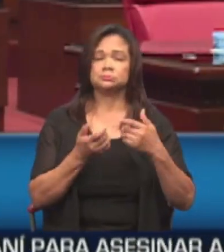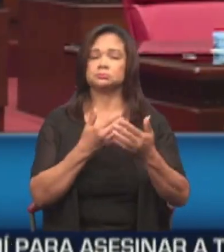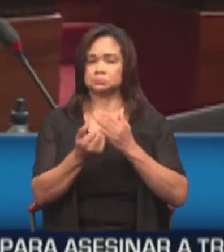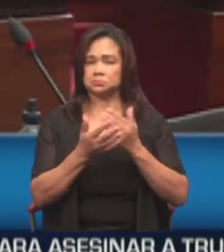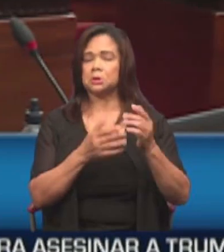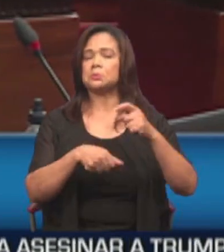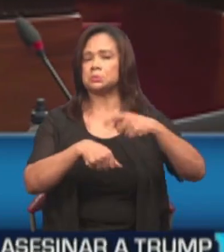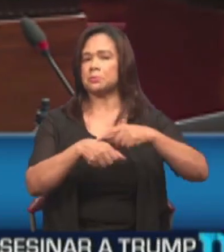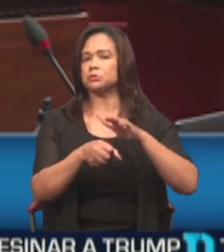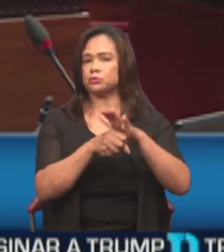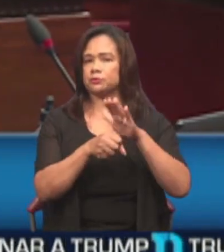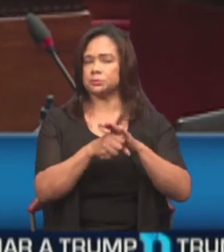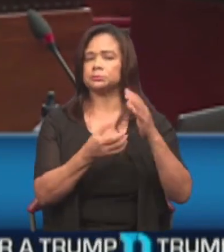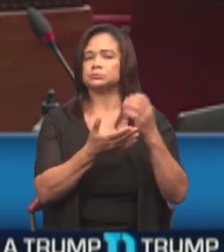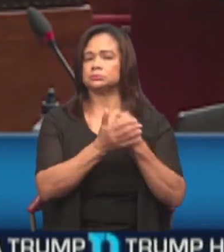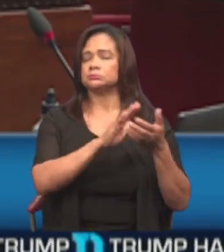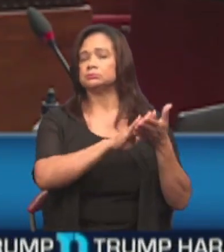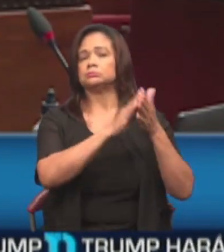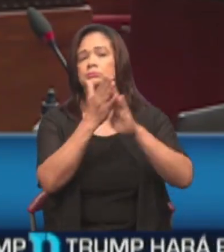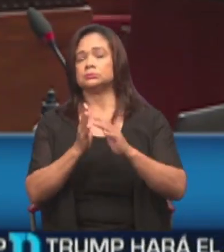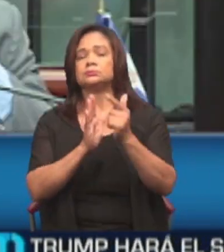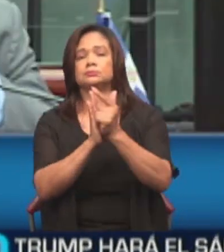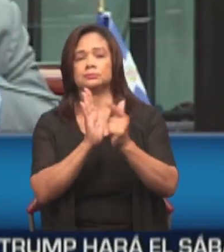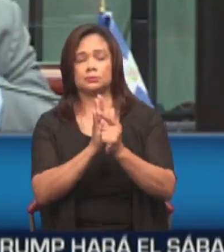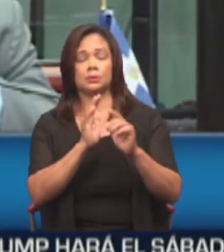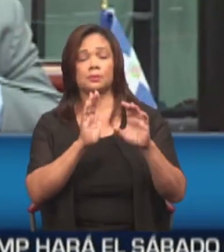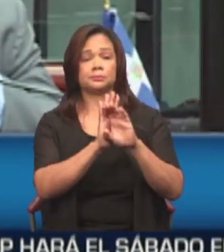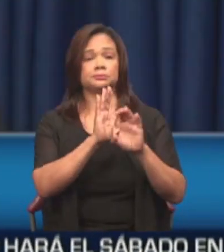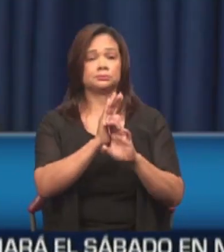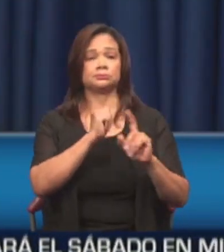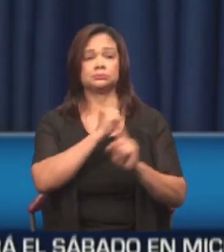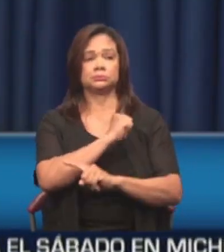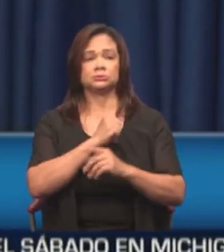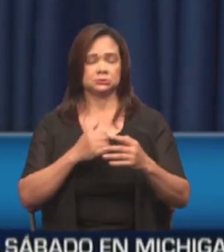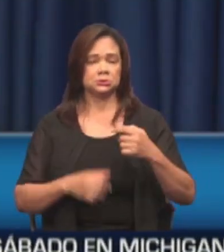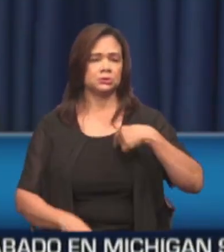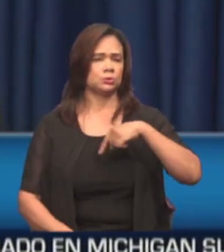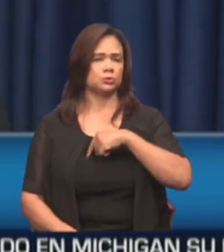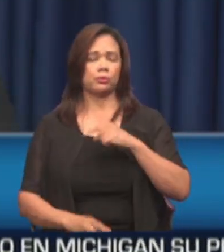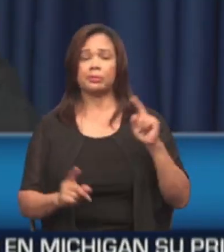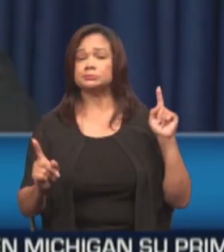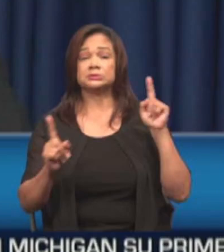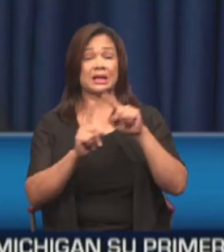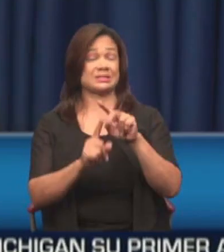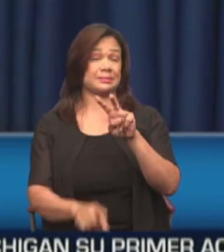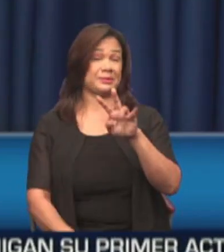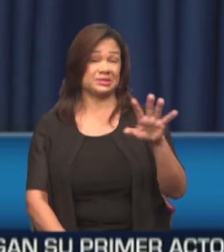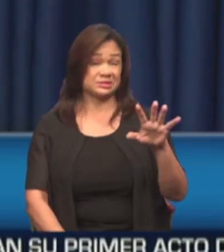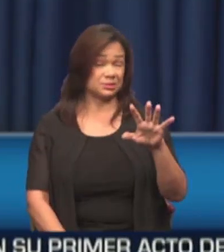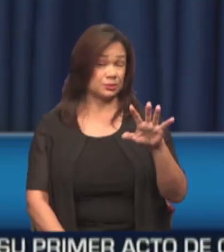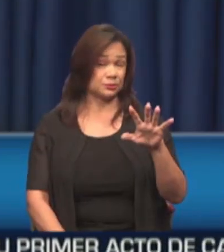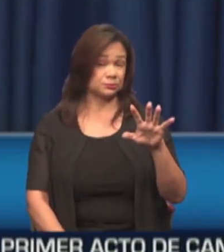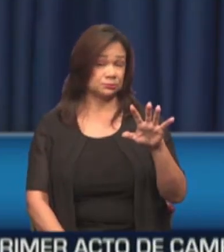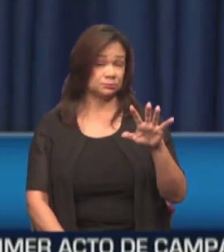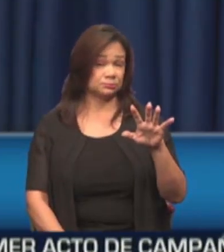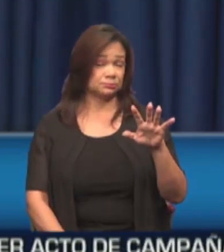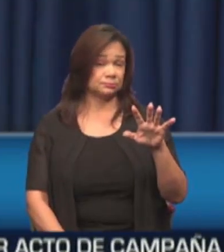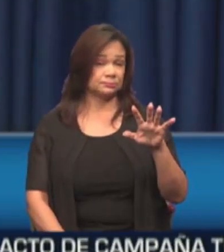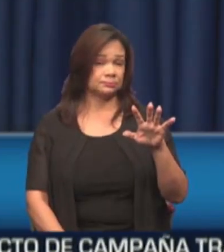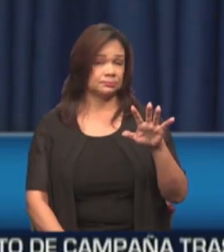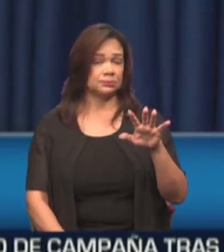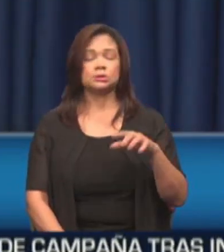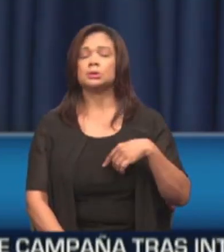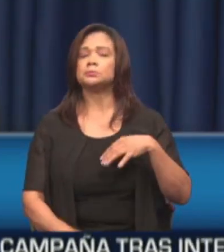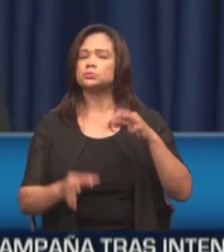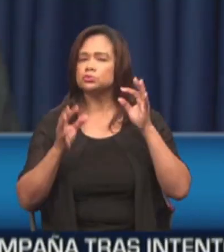hay tiempo para lograr convertir en ley el código penal nosotros vamos a estar aquí hasta el día 25 y estamos